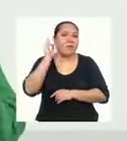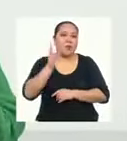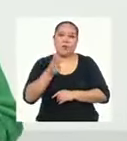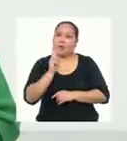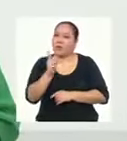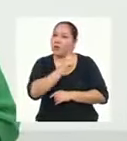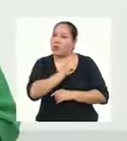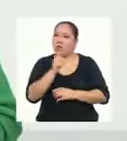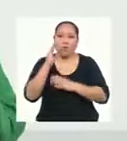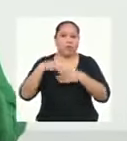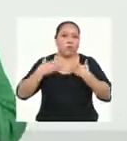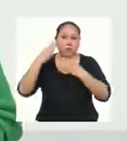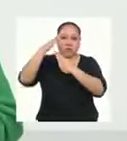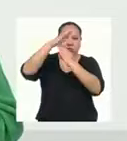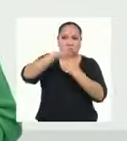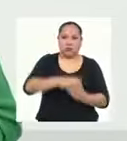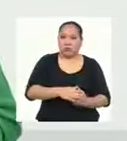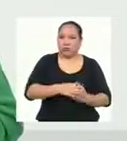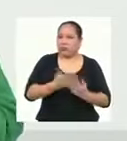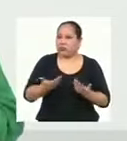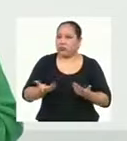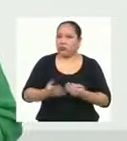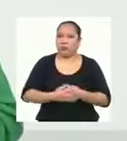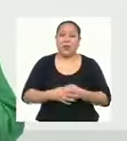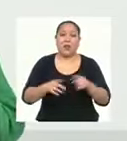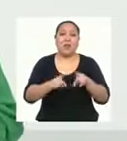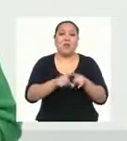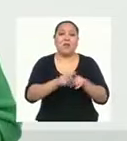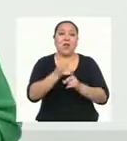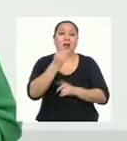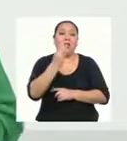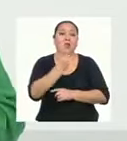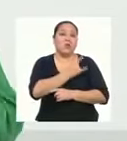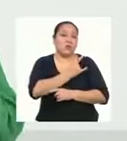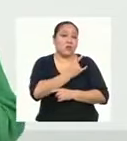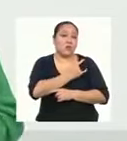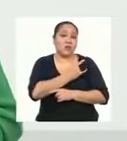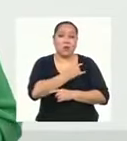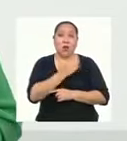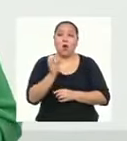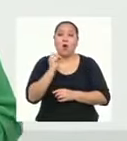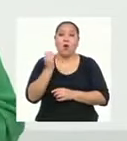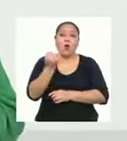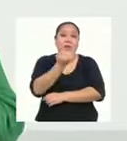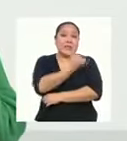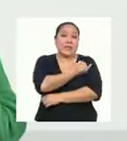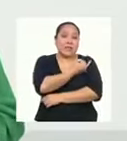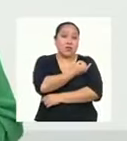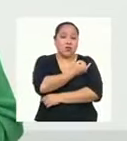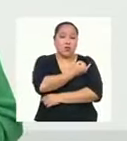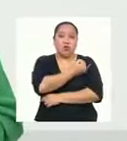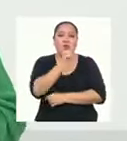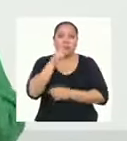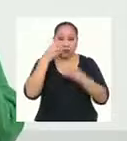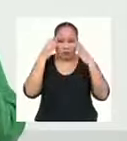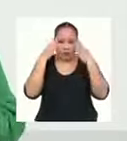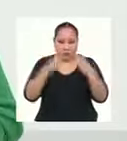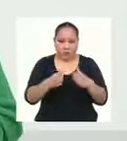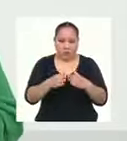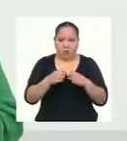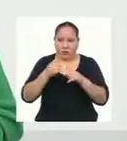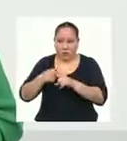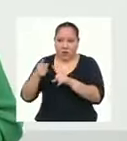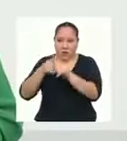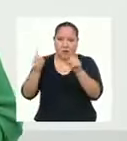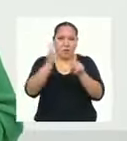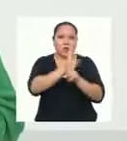tipo de discriminación. Incluso también algunas universidades o instituciones hacen énfasis a la